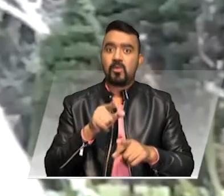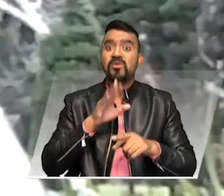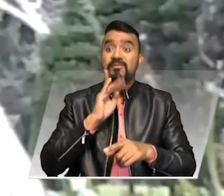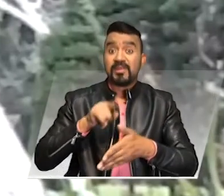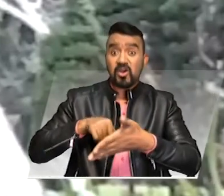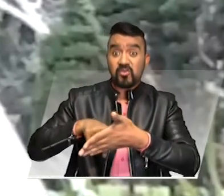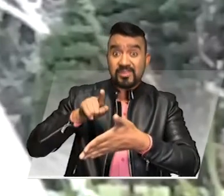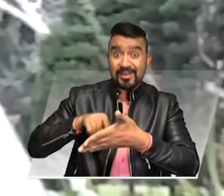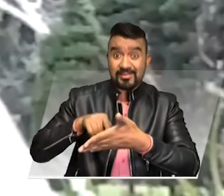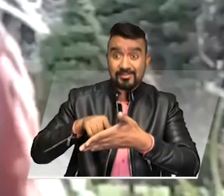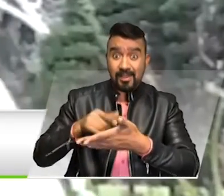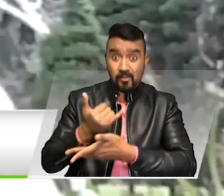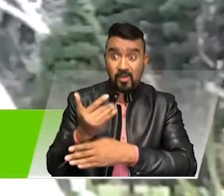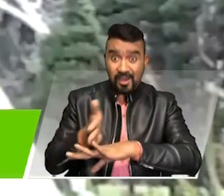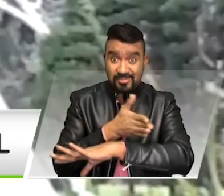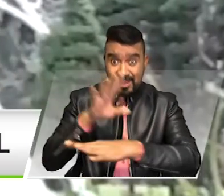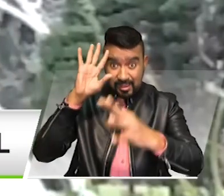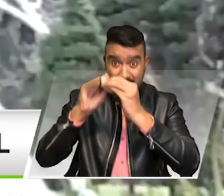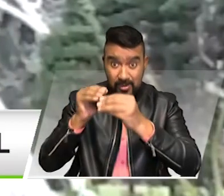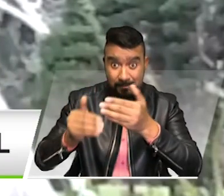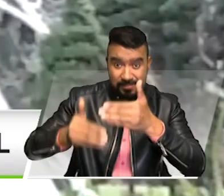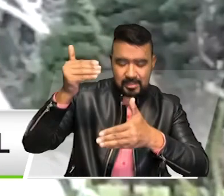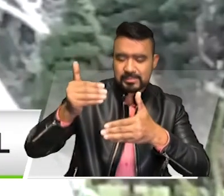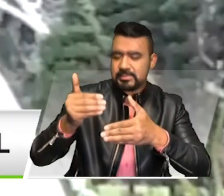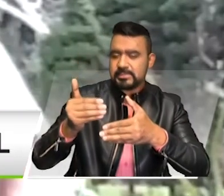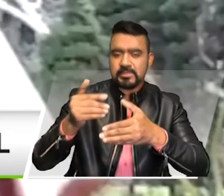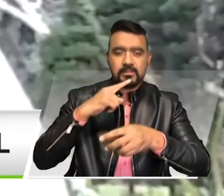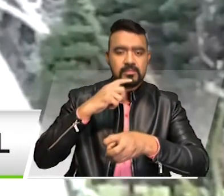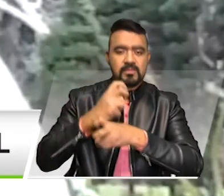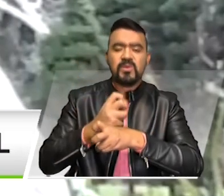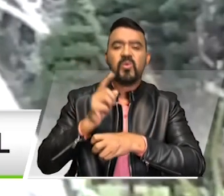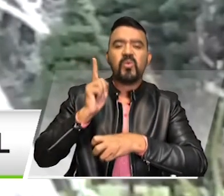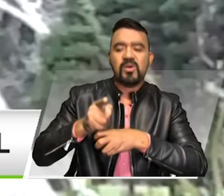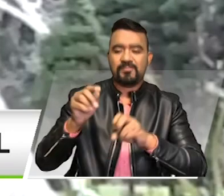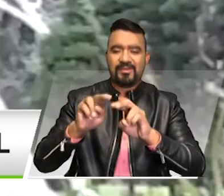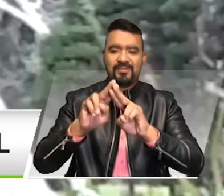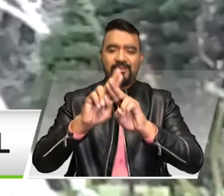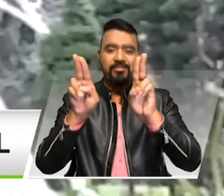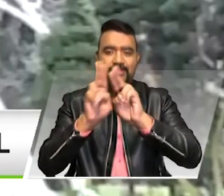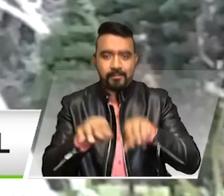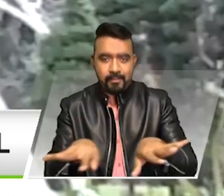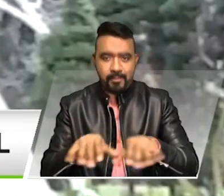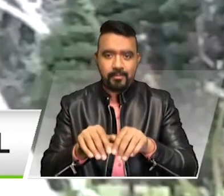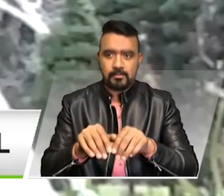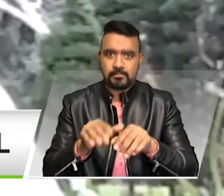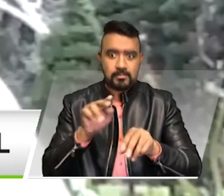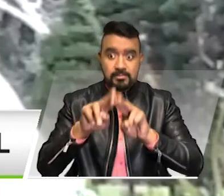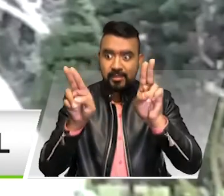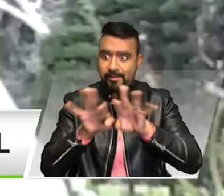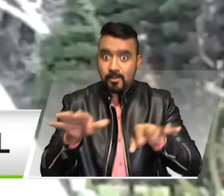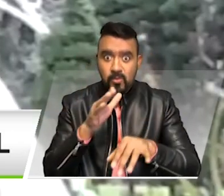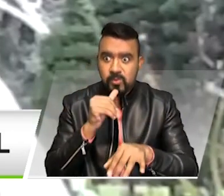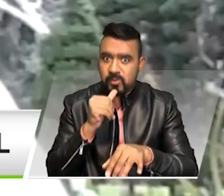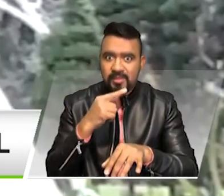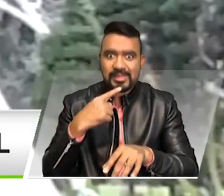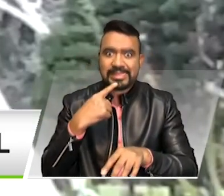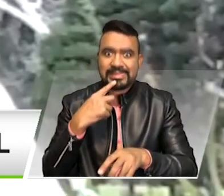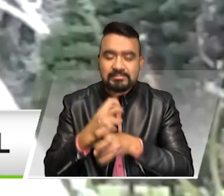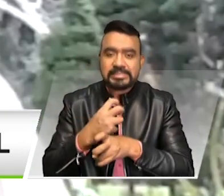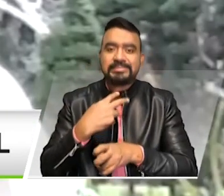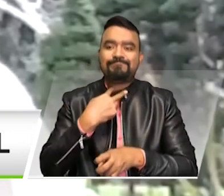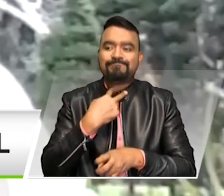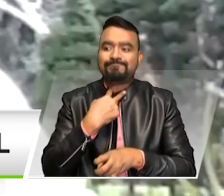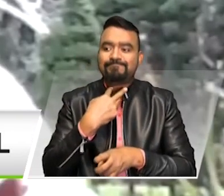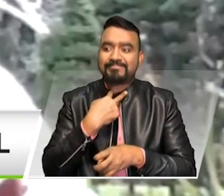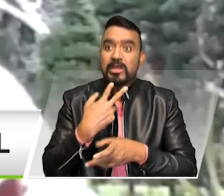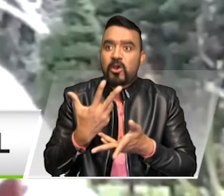afectan algunas negociaciones para poder cerrar. Si no tienen el acceso, digamos, como al Internet, no pueden lograr esto